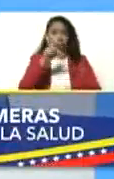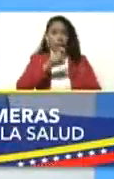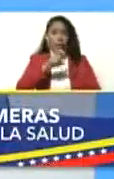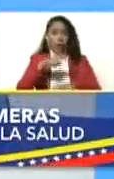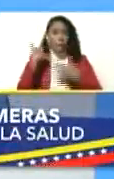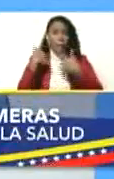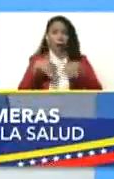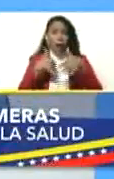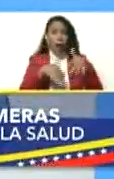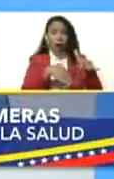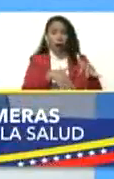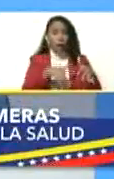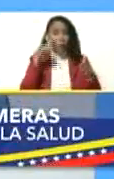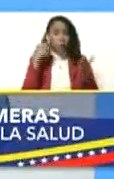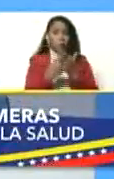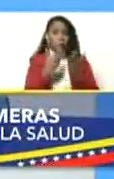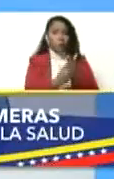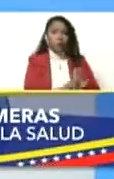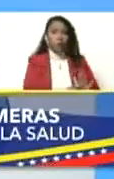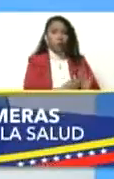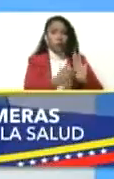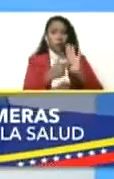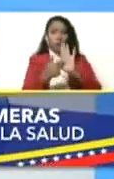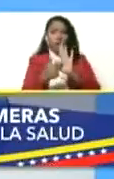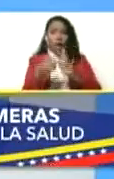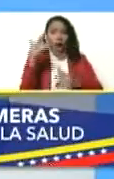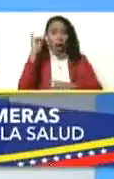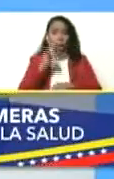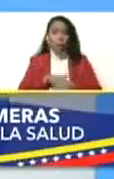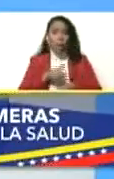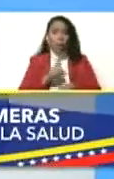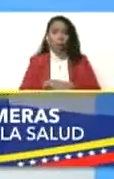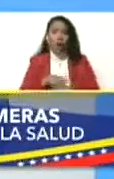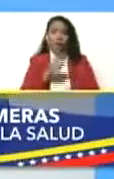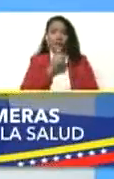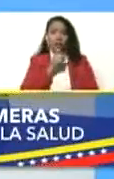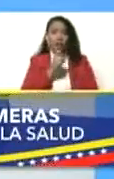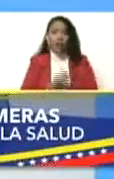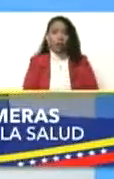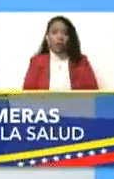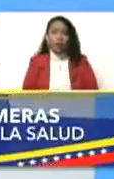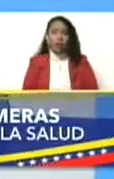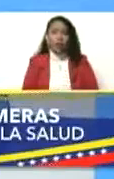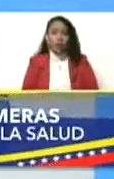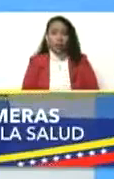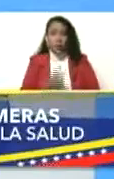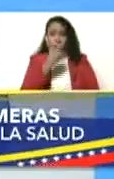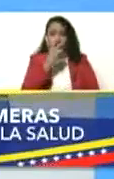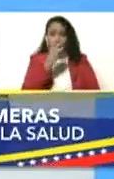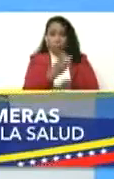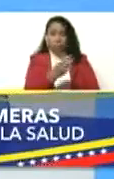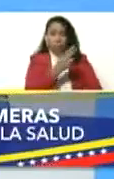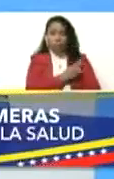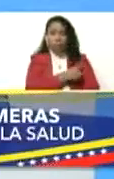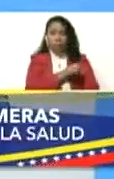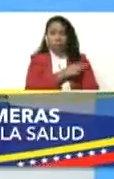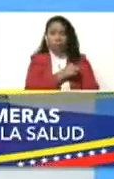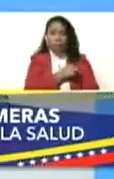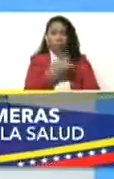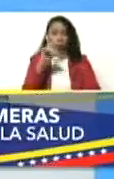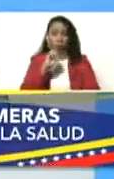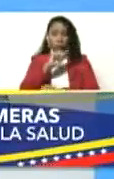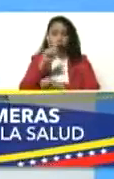ejército. Testigos presenciales refieren como los momentos crudos. El Libertador visitaba el hospital, allí interrogaba